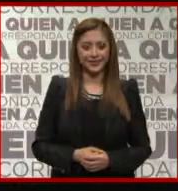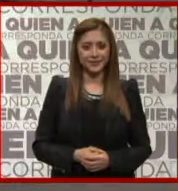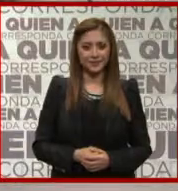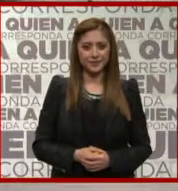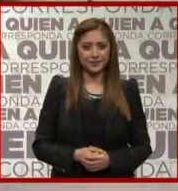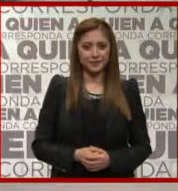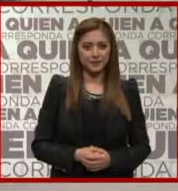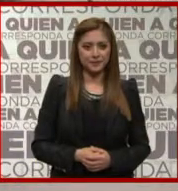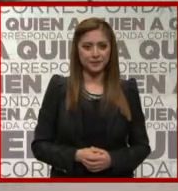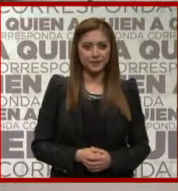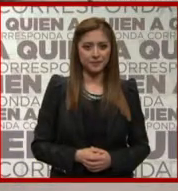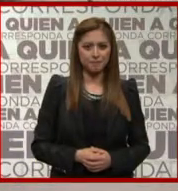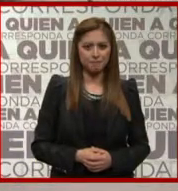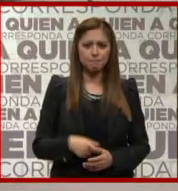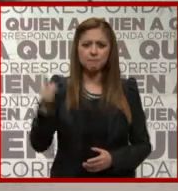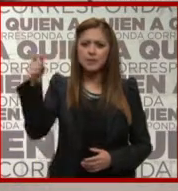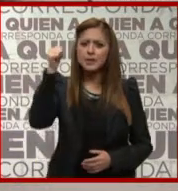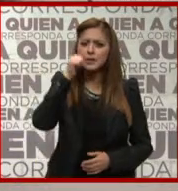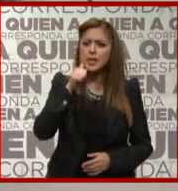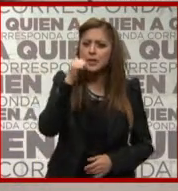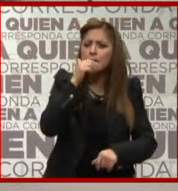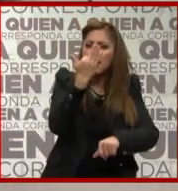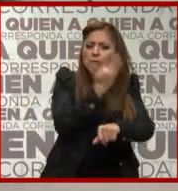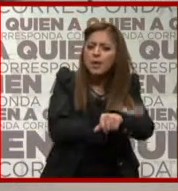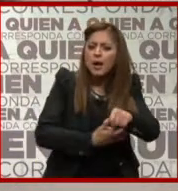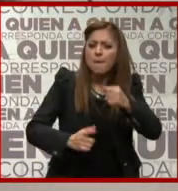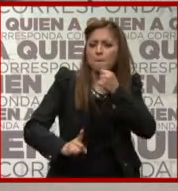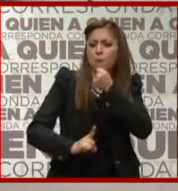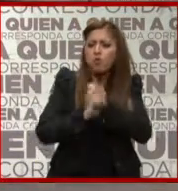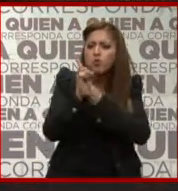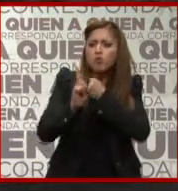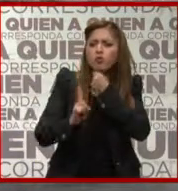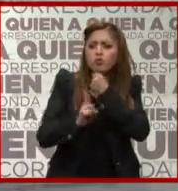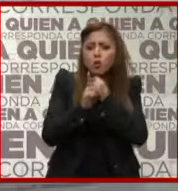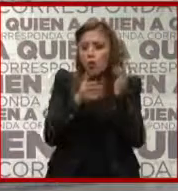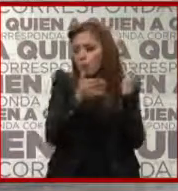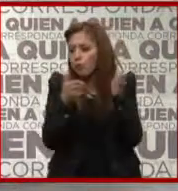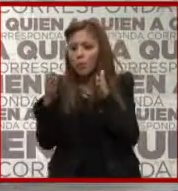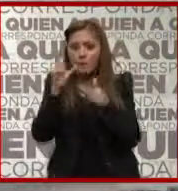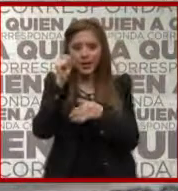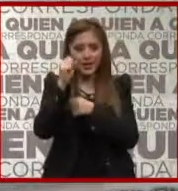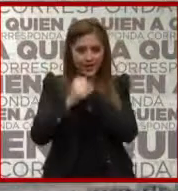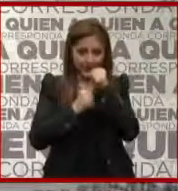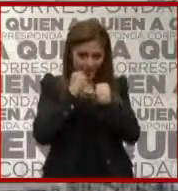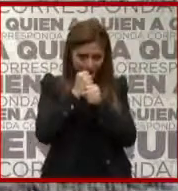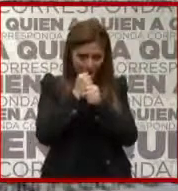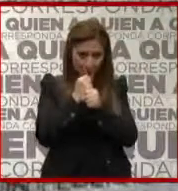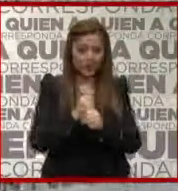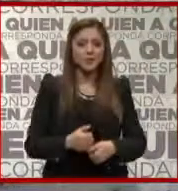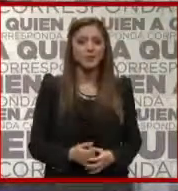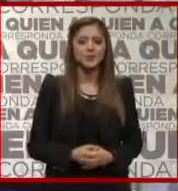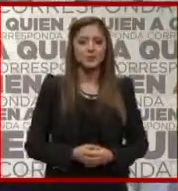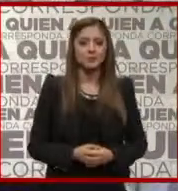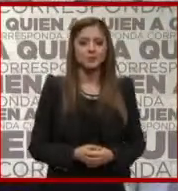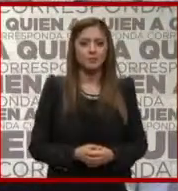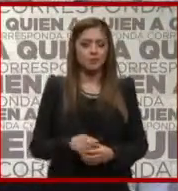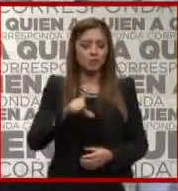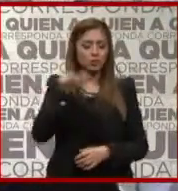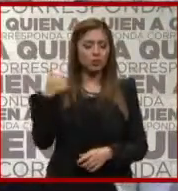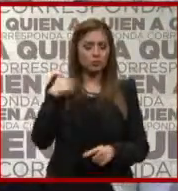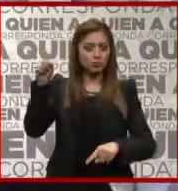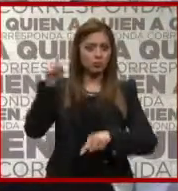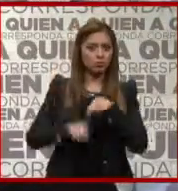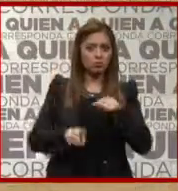Cada tarde era parecida. El problema iba y venía por más de 20 años. Ahora que estaba ahí, estaba un transformador y lo quitaron y